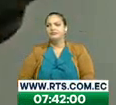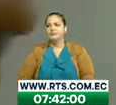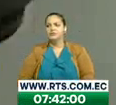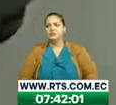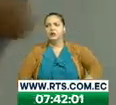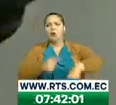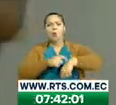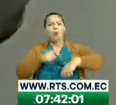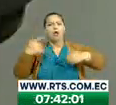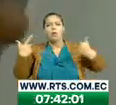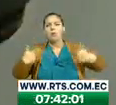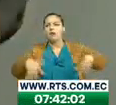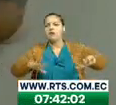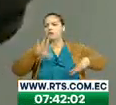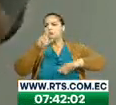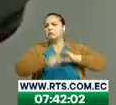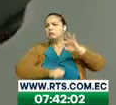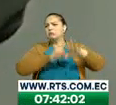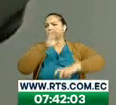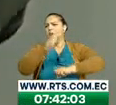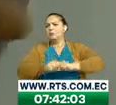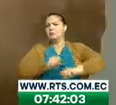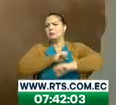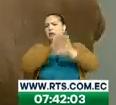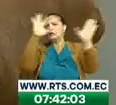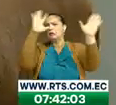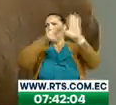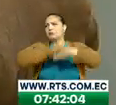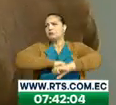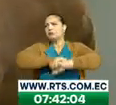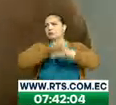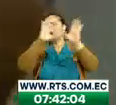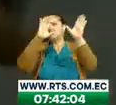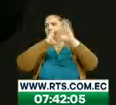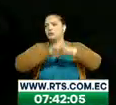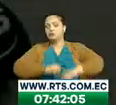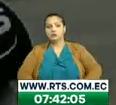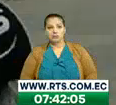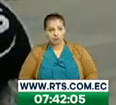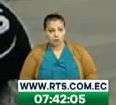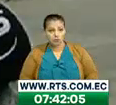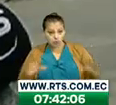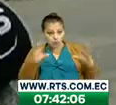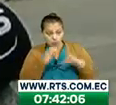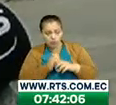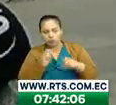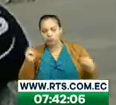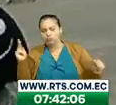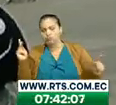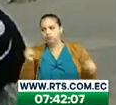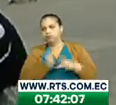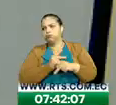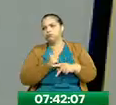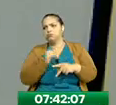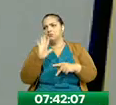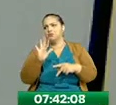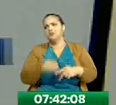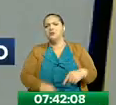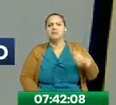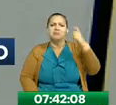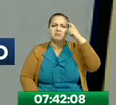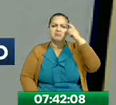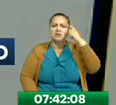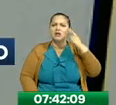no hay día, noche, pero especialmente más en las noches. Muchos dueños se confían en los guardianes, pero